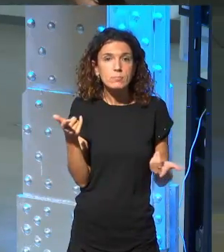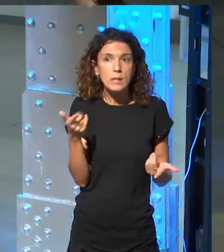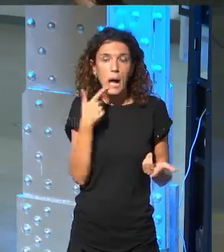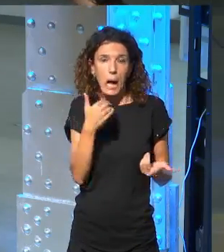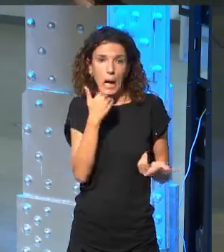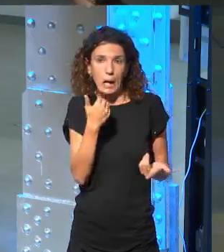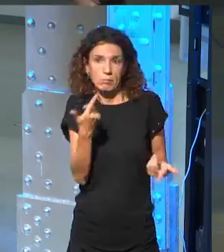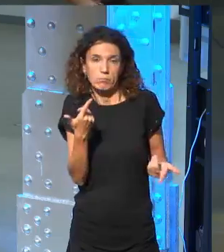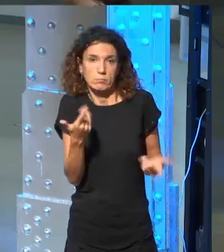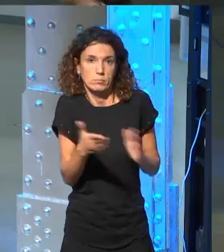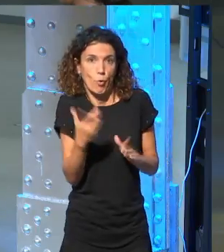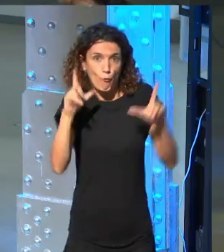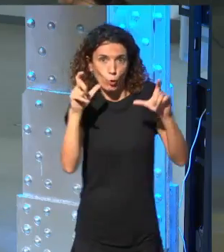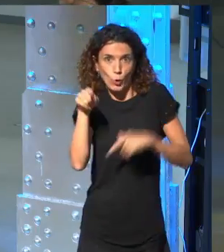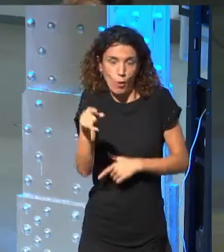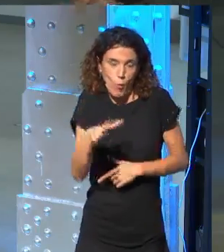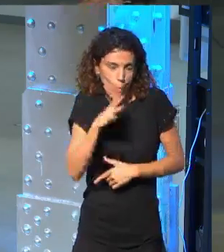hago, ¿no? Estuve un rato, para hacer esta foto.